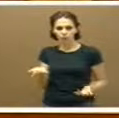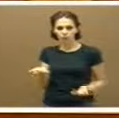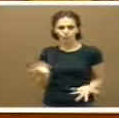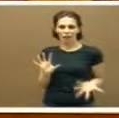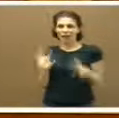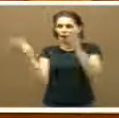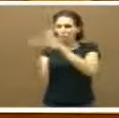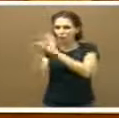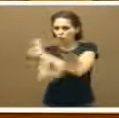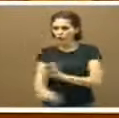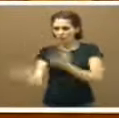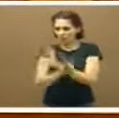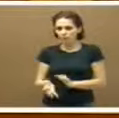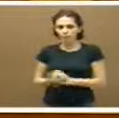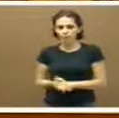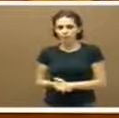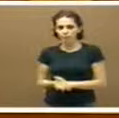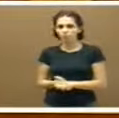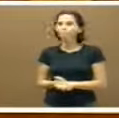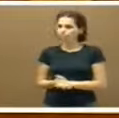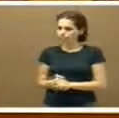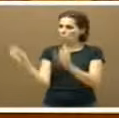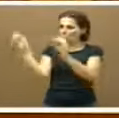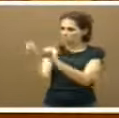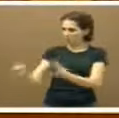cambiado. Va a peor.